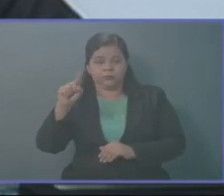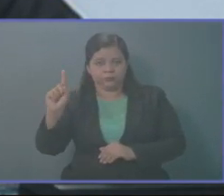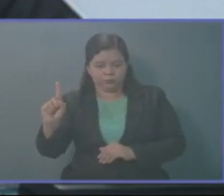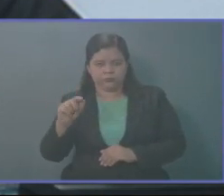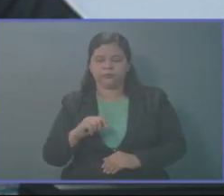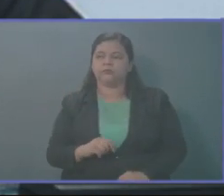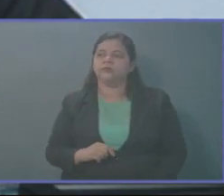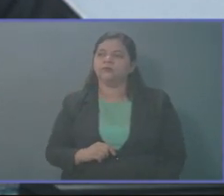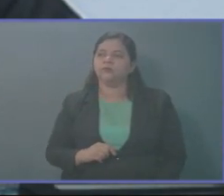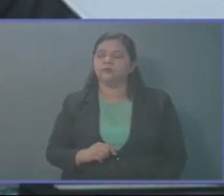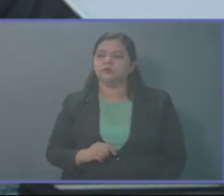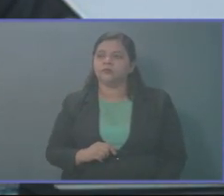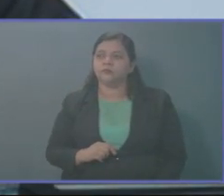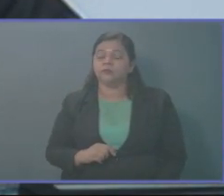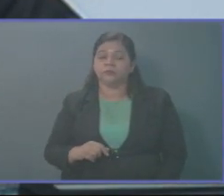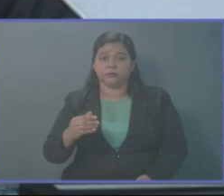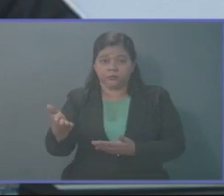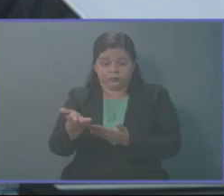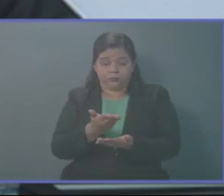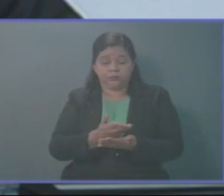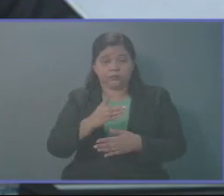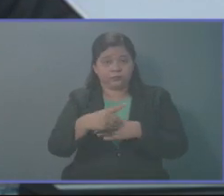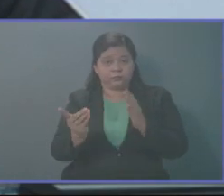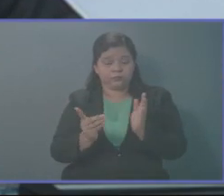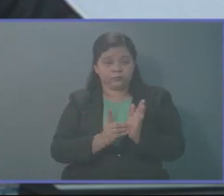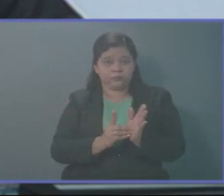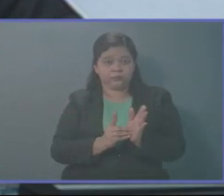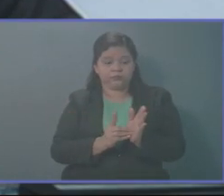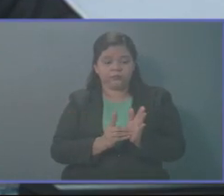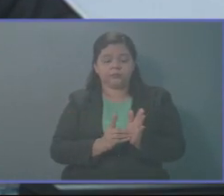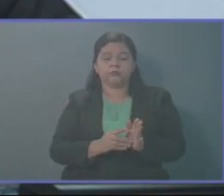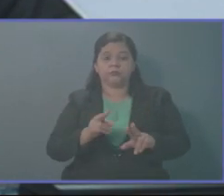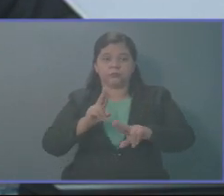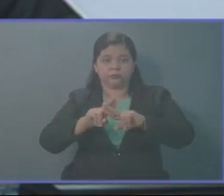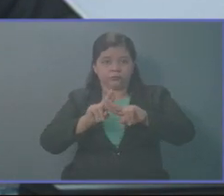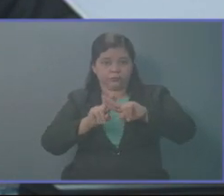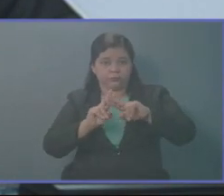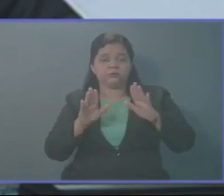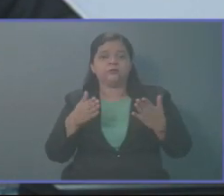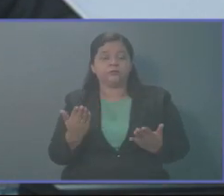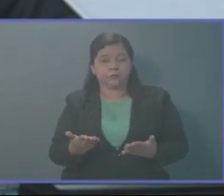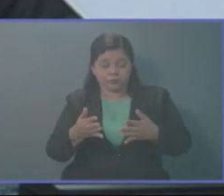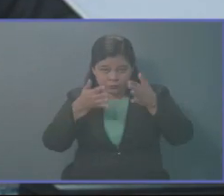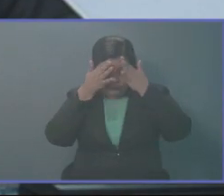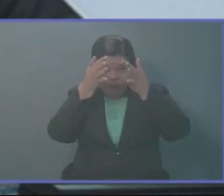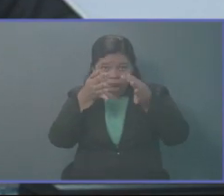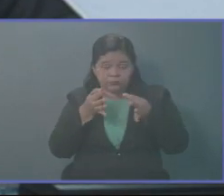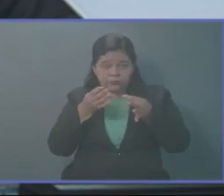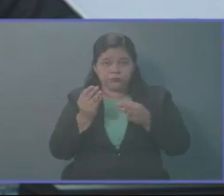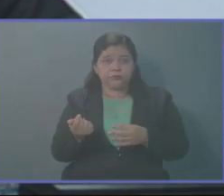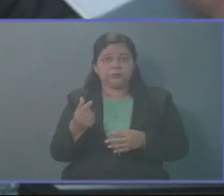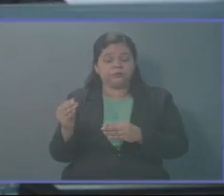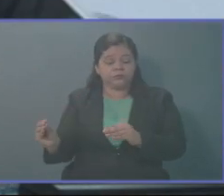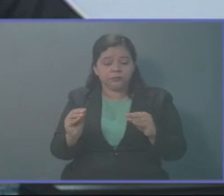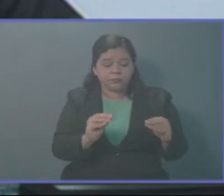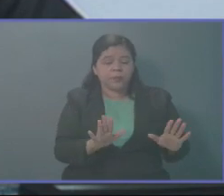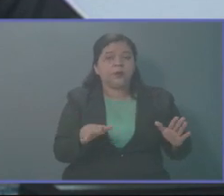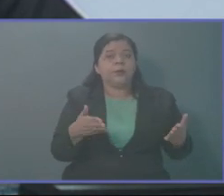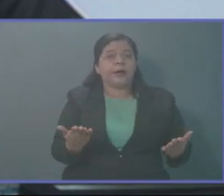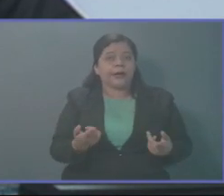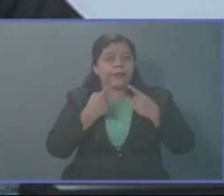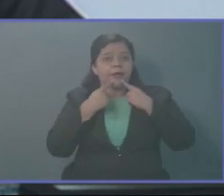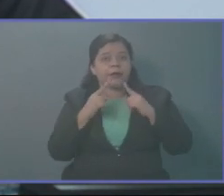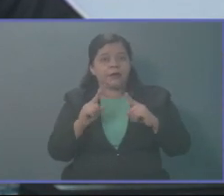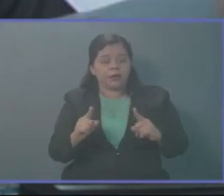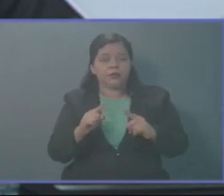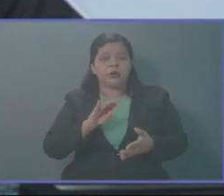1965-4-2020-1. Iniciativa de diputados del Grupo Parlamentario de Arena en el sentido de se emita disposiciones transitorias relativas a la declaración